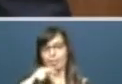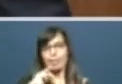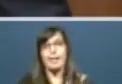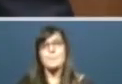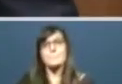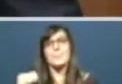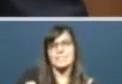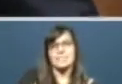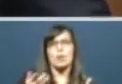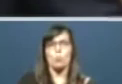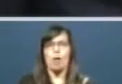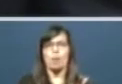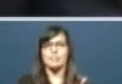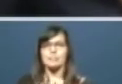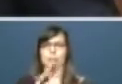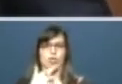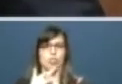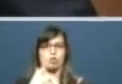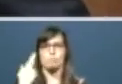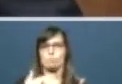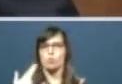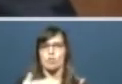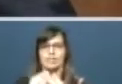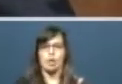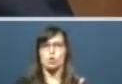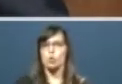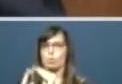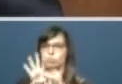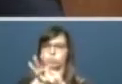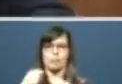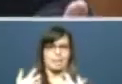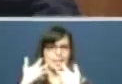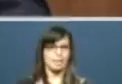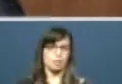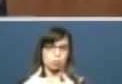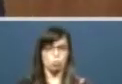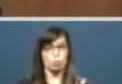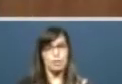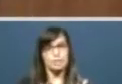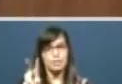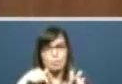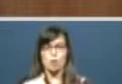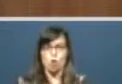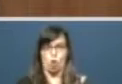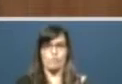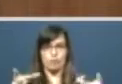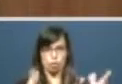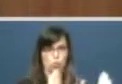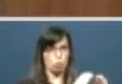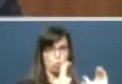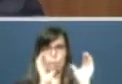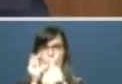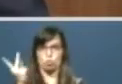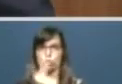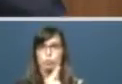escenario de trabajo político común en torno a la industria una cuestión que ofrezco a los grupos de la cámara en un